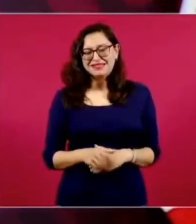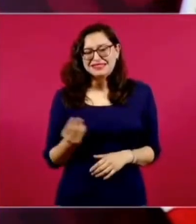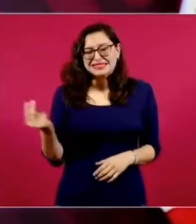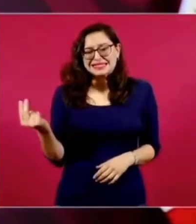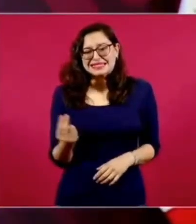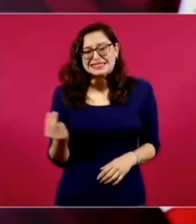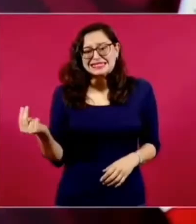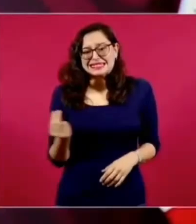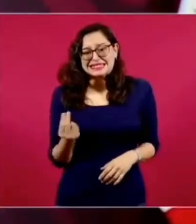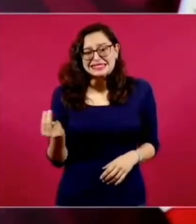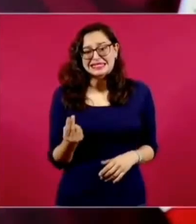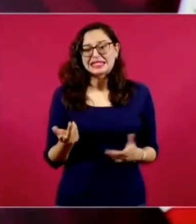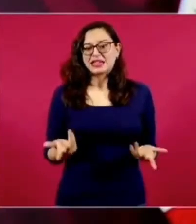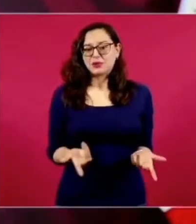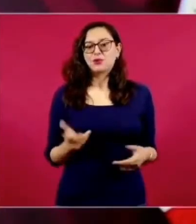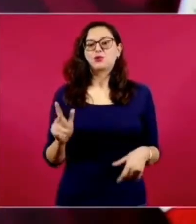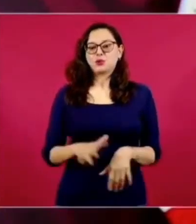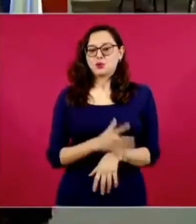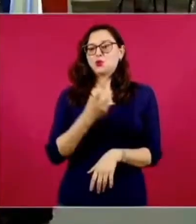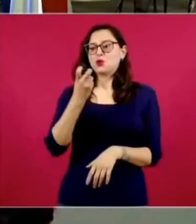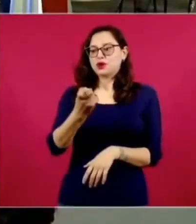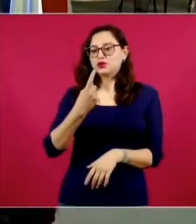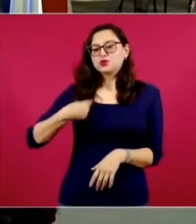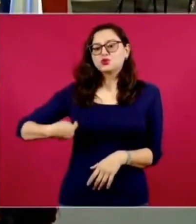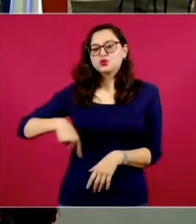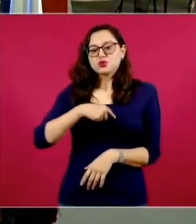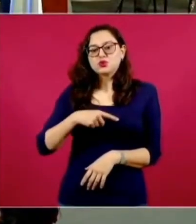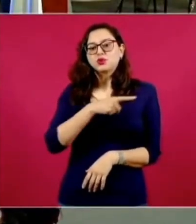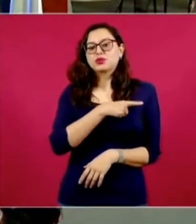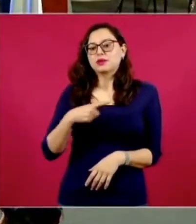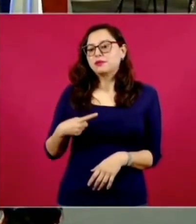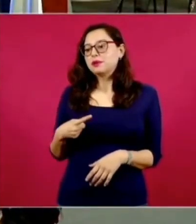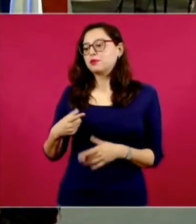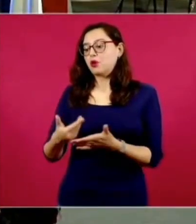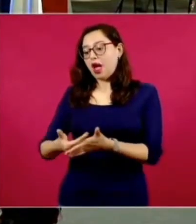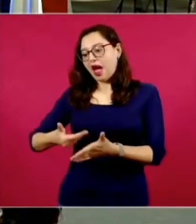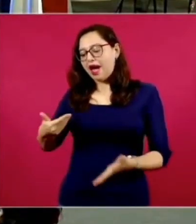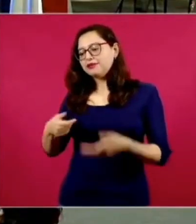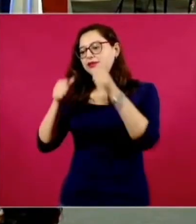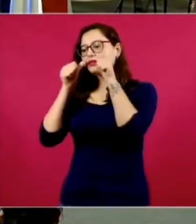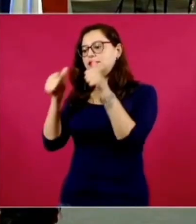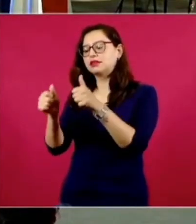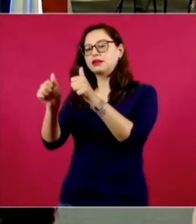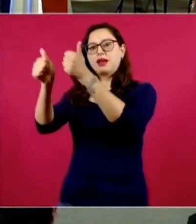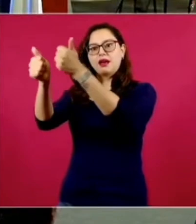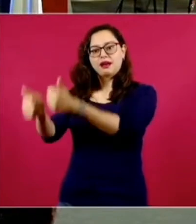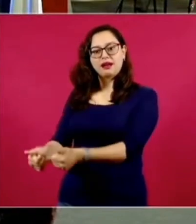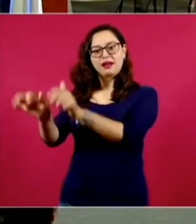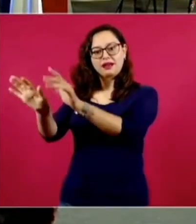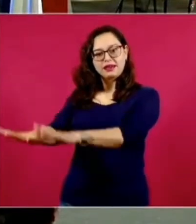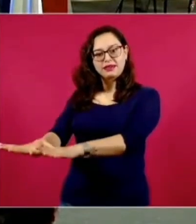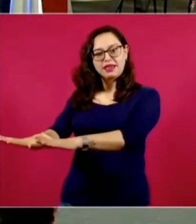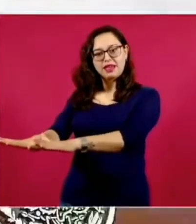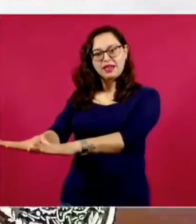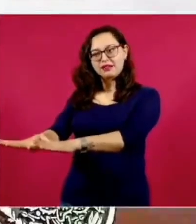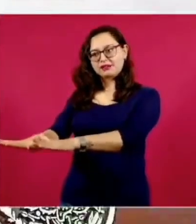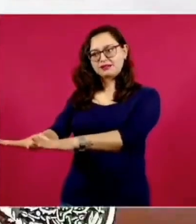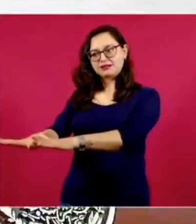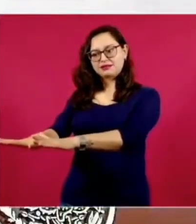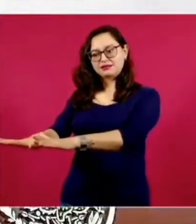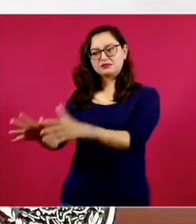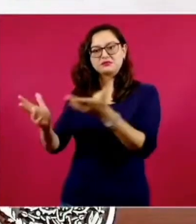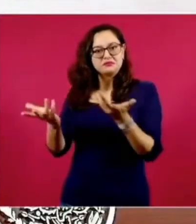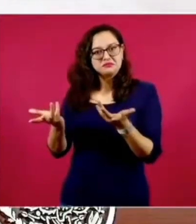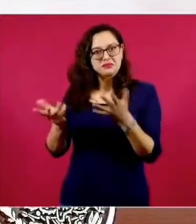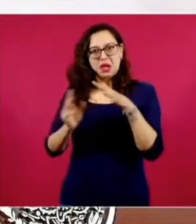atender el fenómeno migratorio, lo que se debe de hacer es atender las causas, que la gente no se vea